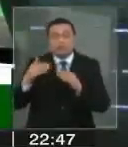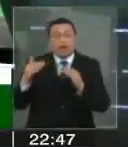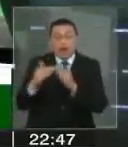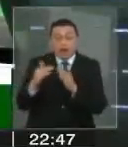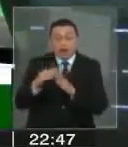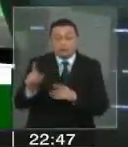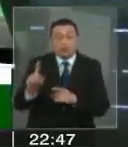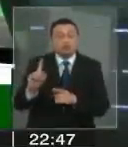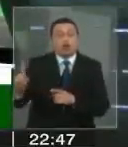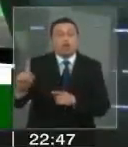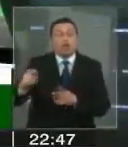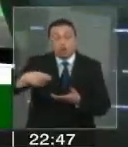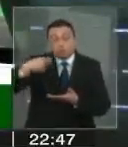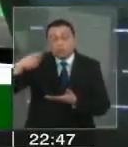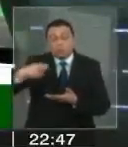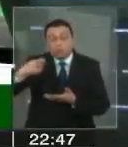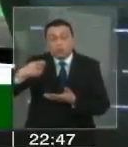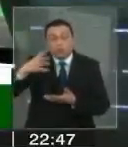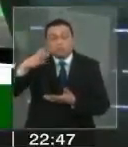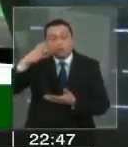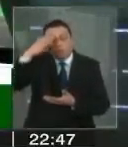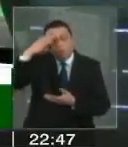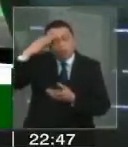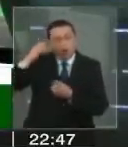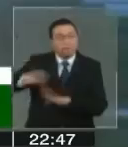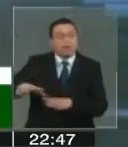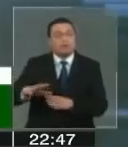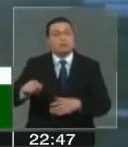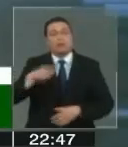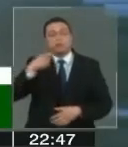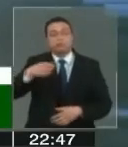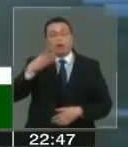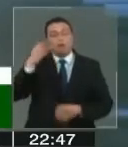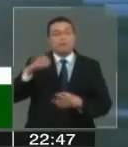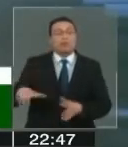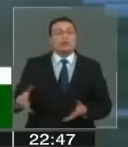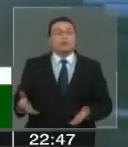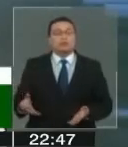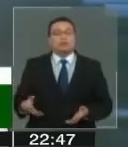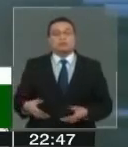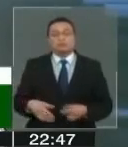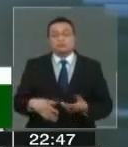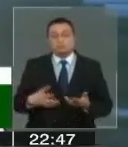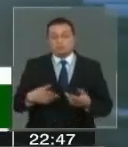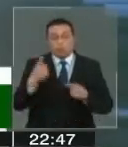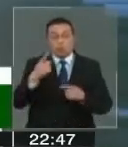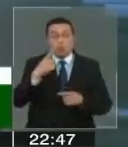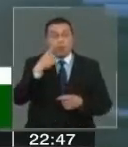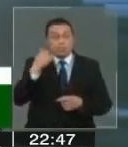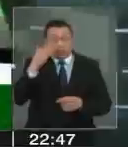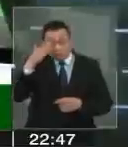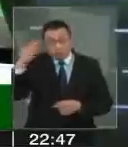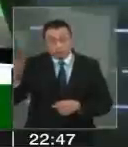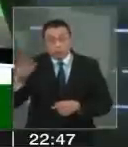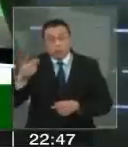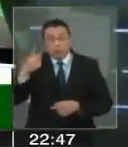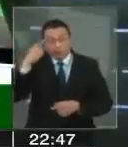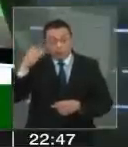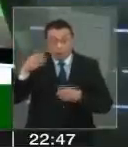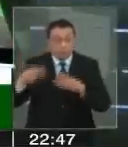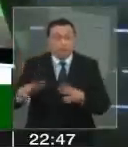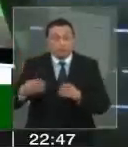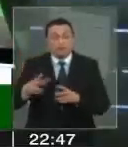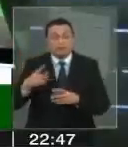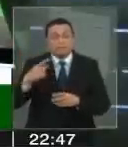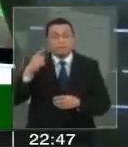está reforzando y que él le ocupe la cuchara, va a perder esa función muy fácilmente. De un día para otro la pierden. Es una cosa increíble, el aprendizaje de ellos